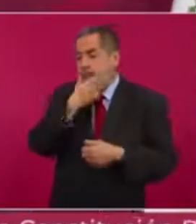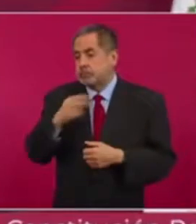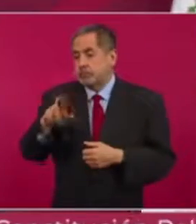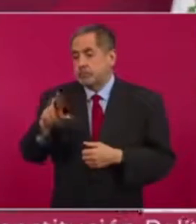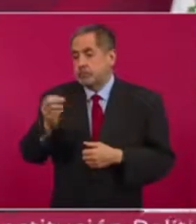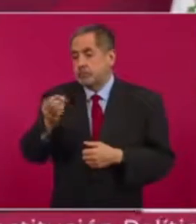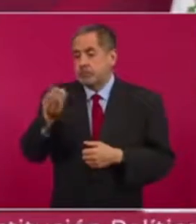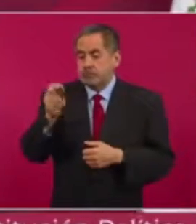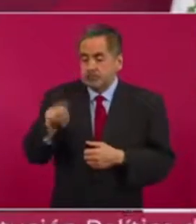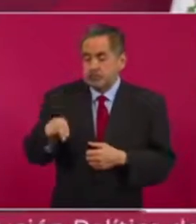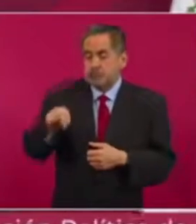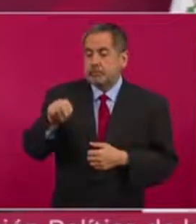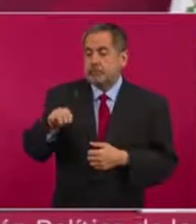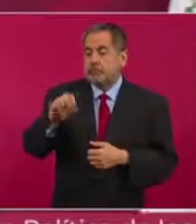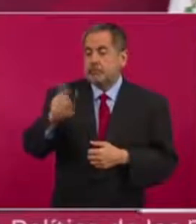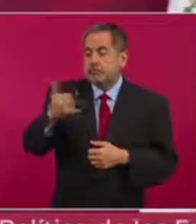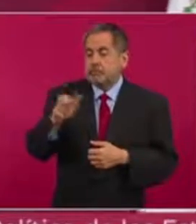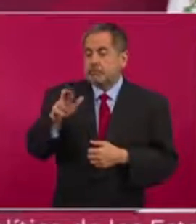en efecto